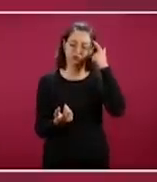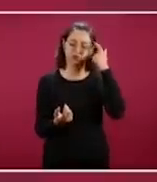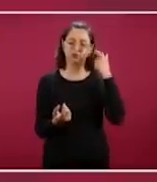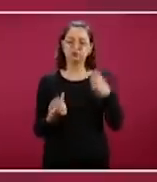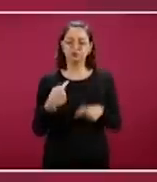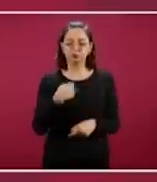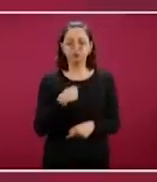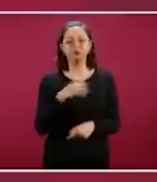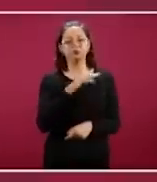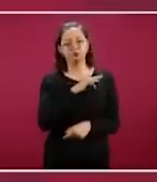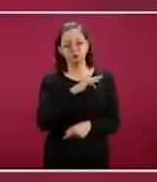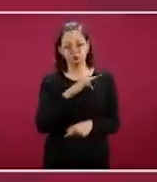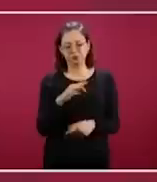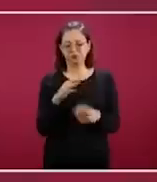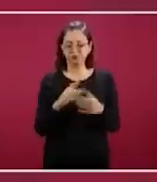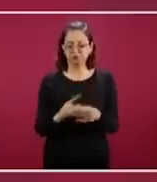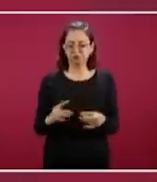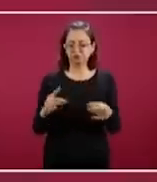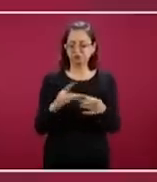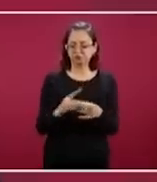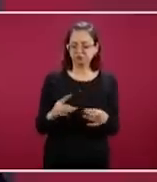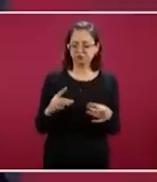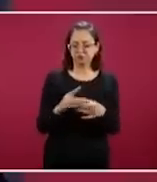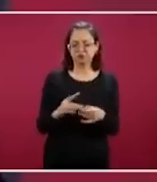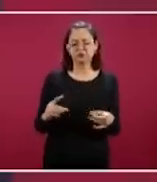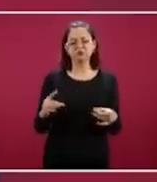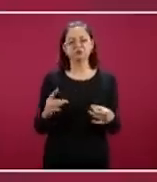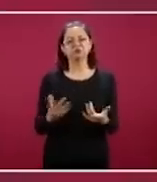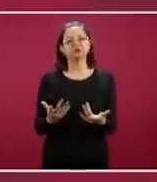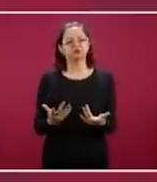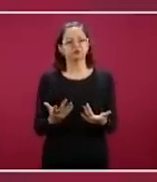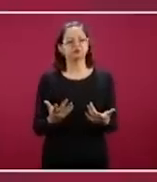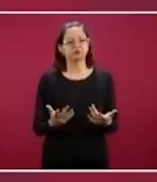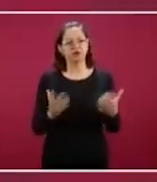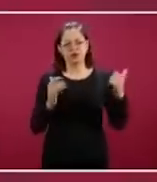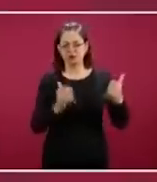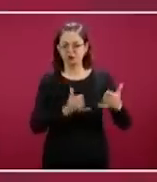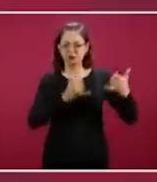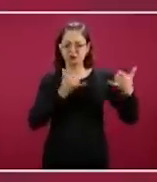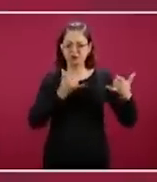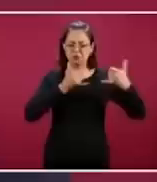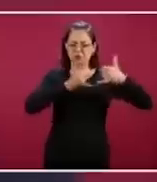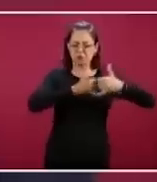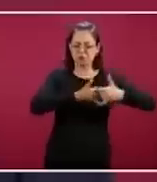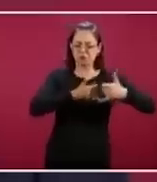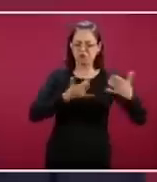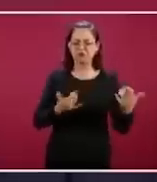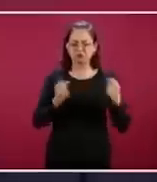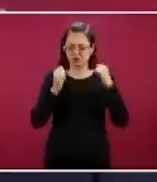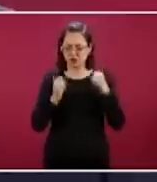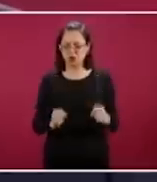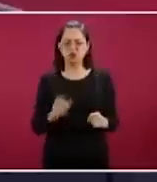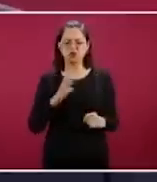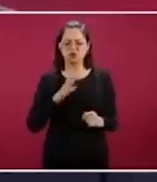narrar las conversaciones telefónicas, además deben de estar grabadas.